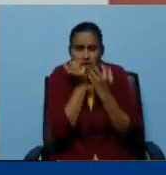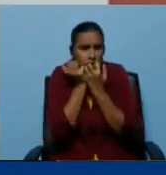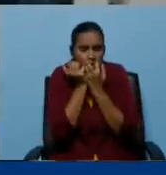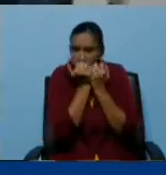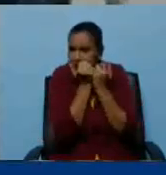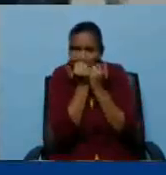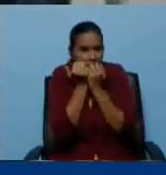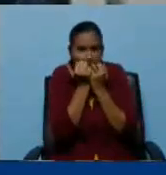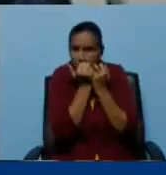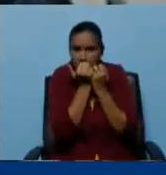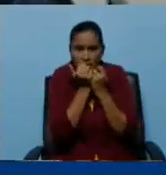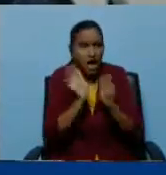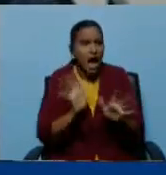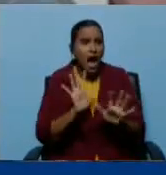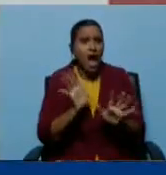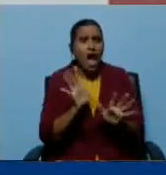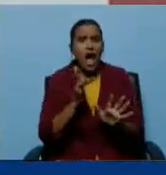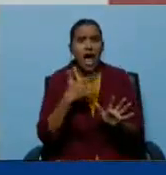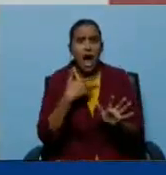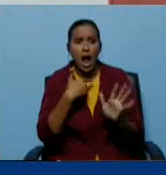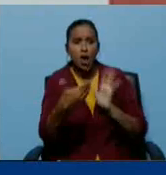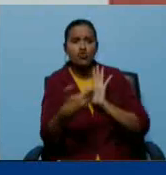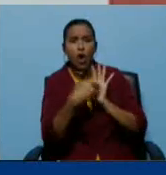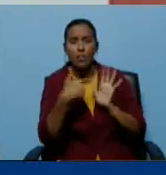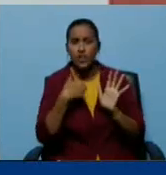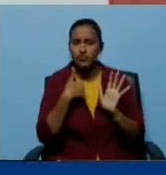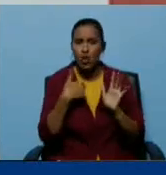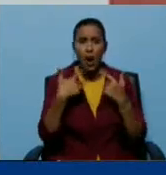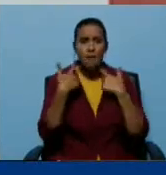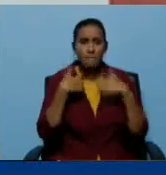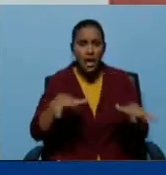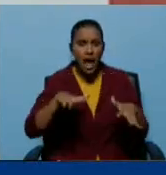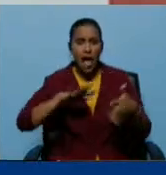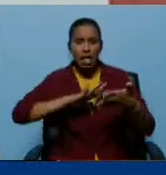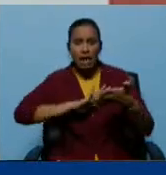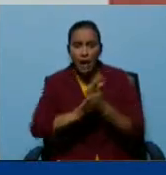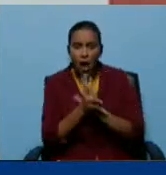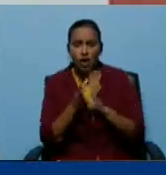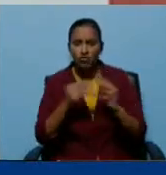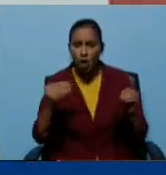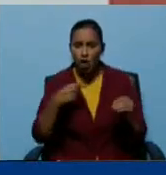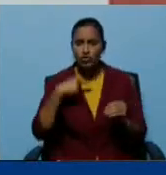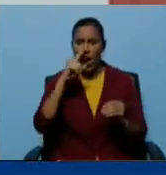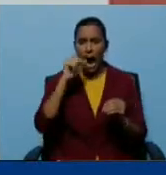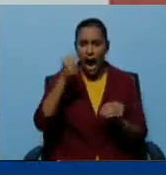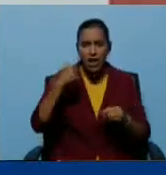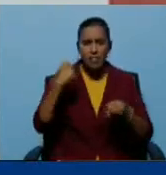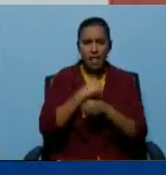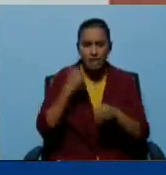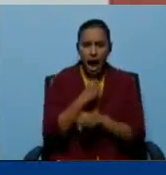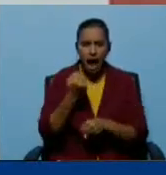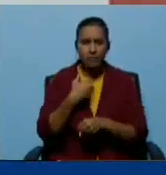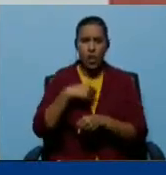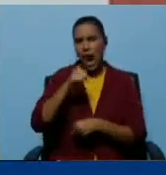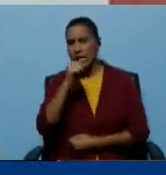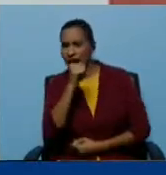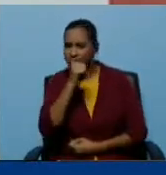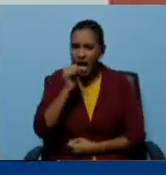por no perder su carrera. Prefieren no perder su carrera, pero perder su patria.